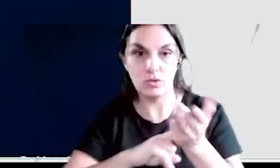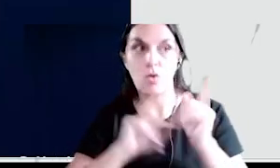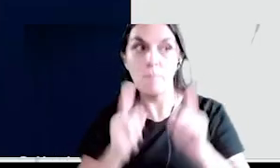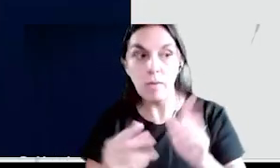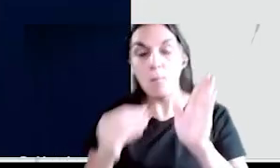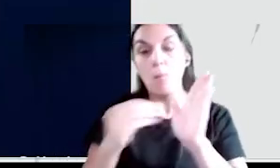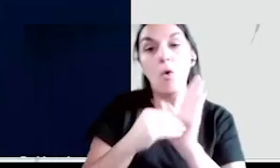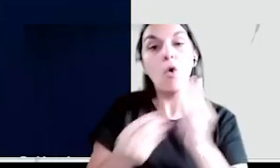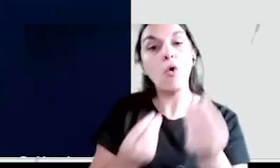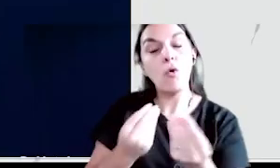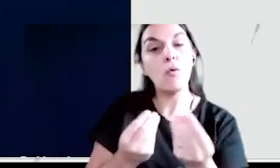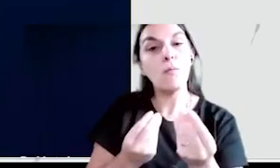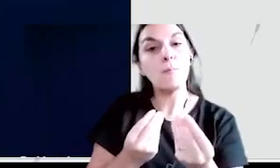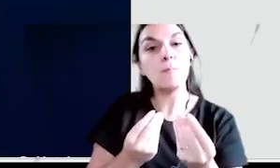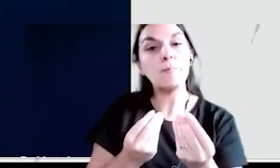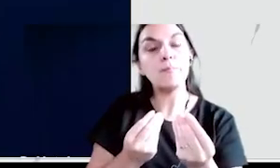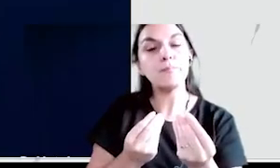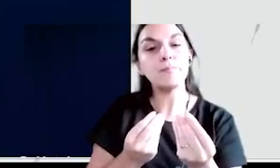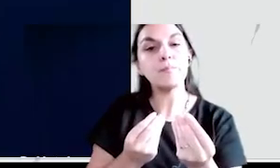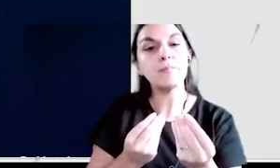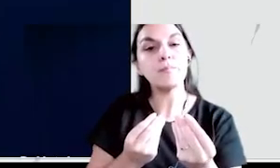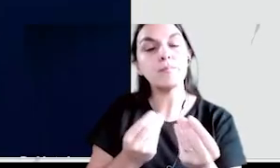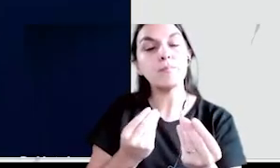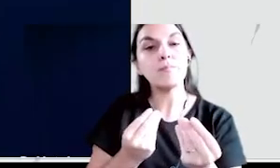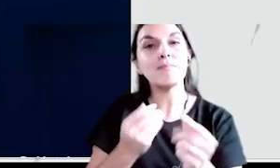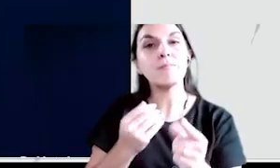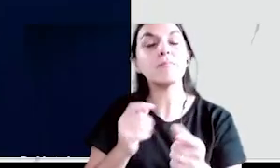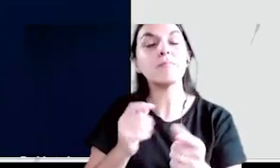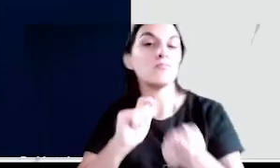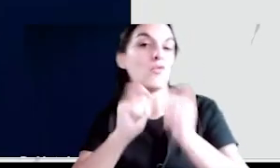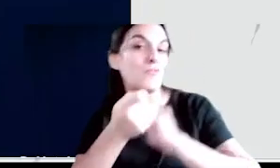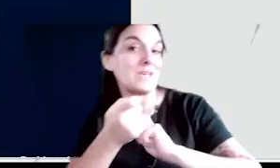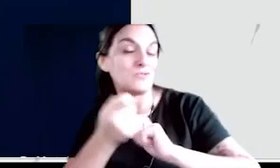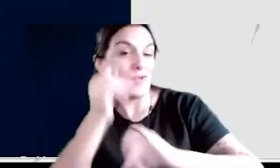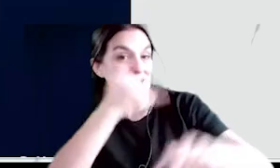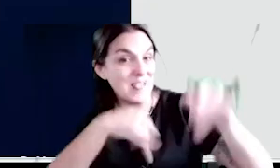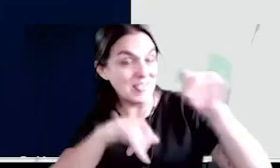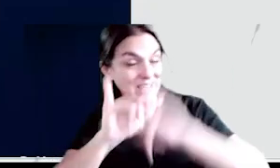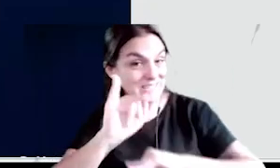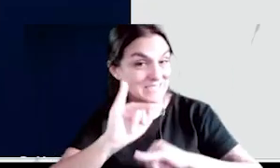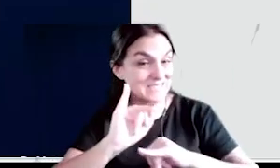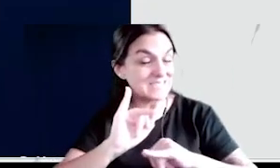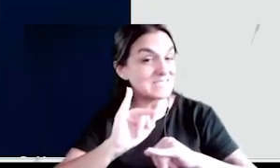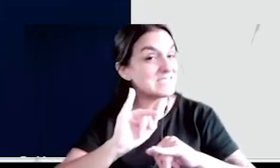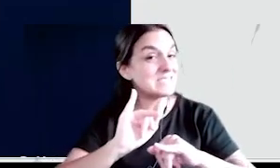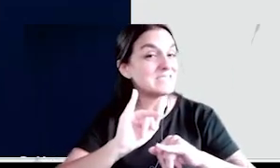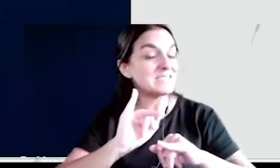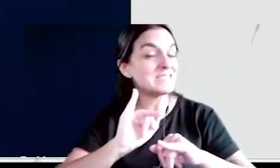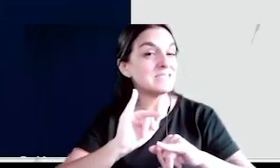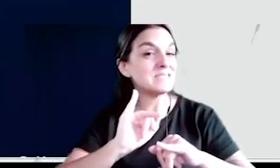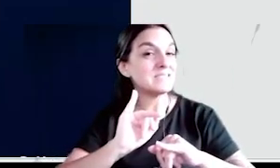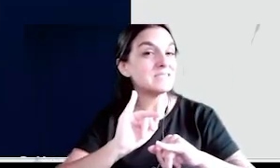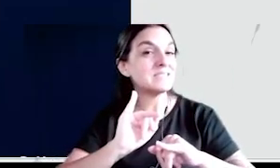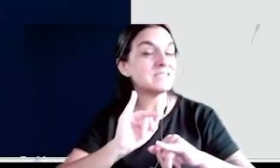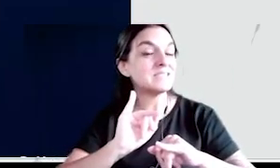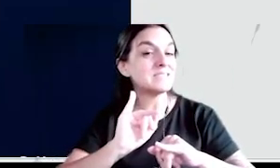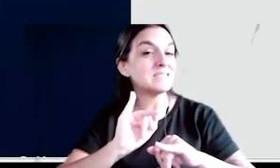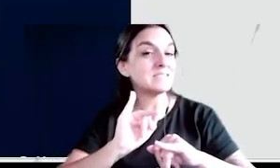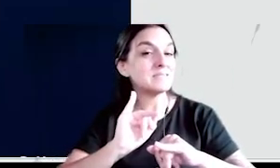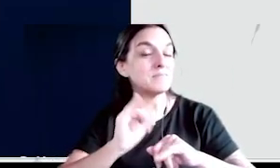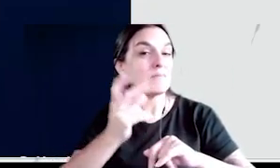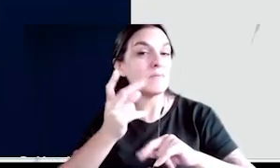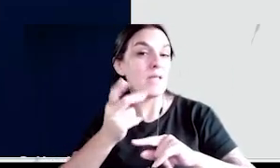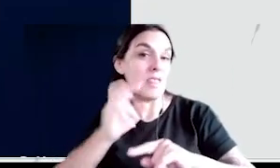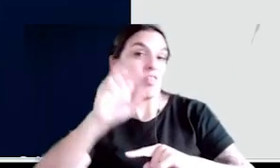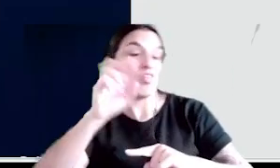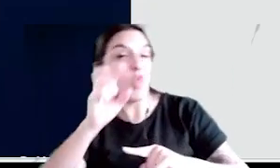capítulo lo que se hace también es una modificación a los intereses de depósitos en moneda